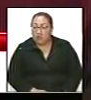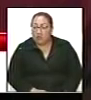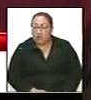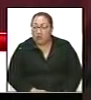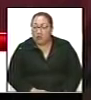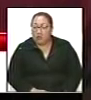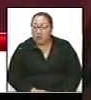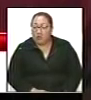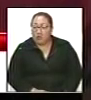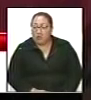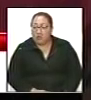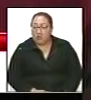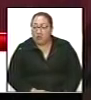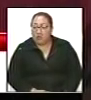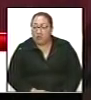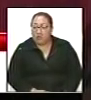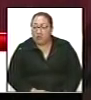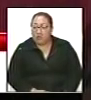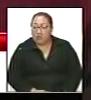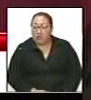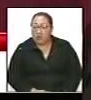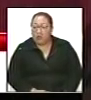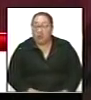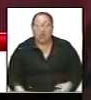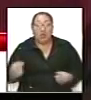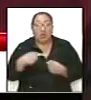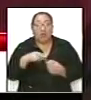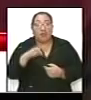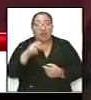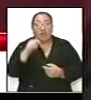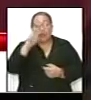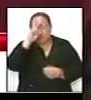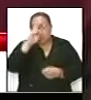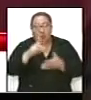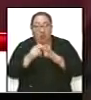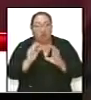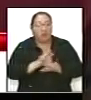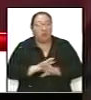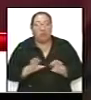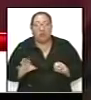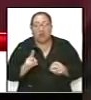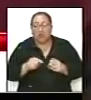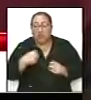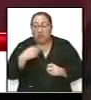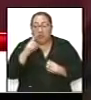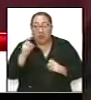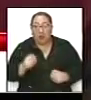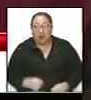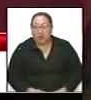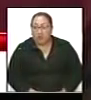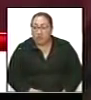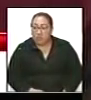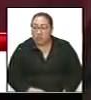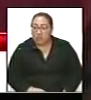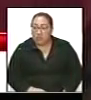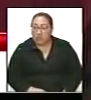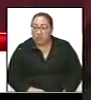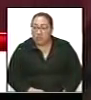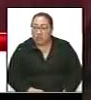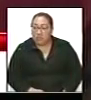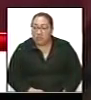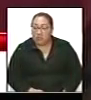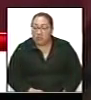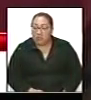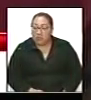la autorización llega a Petroperú y de ahí se desvía. Y entonces mi pregunta, señora de la representación nacional, es ¿en